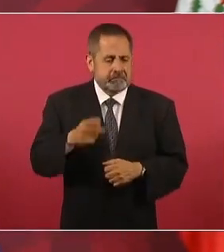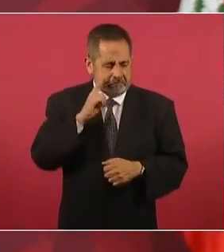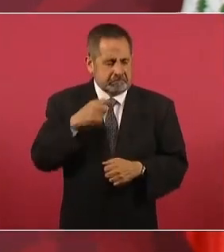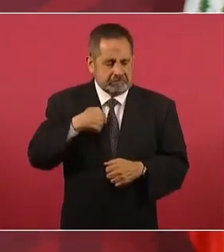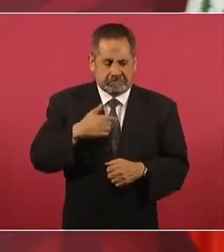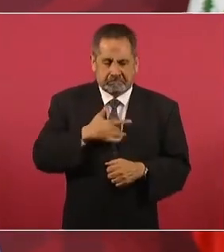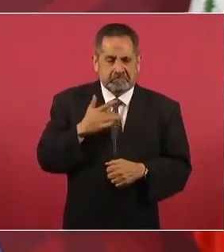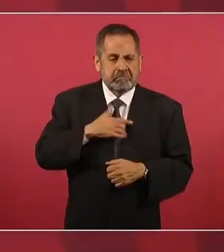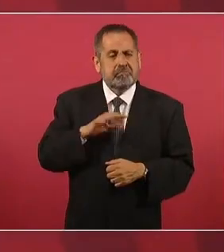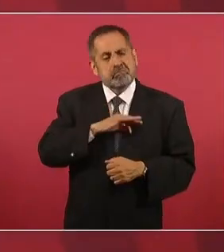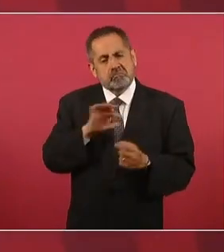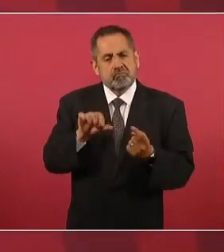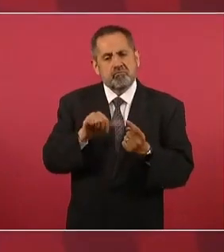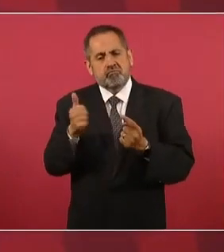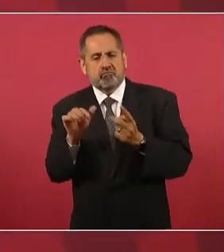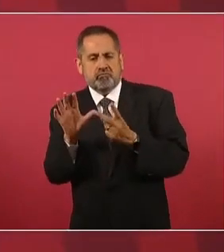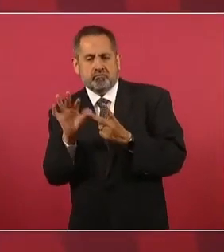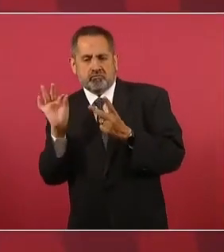salidas